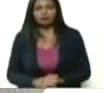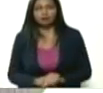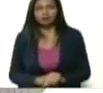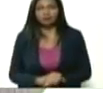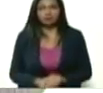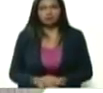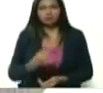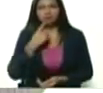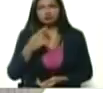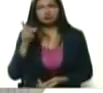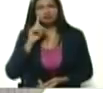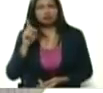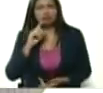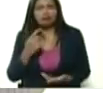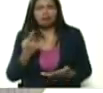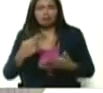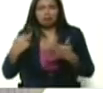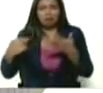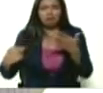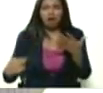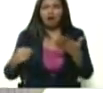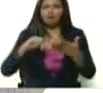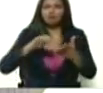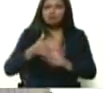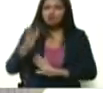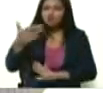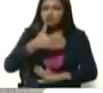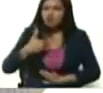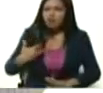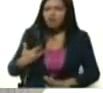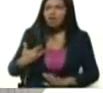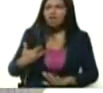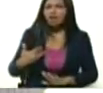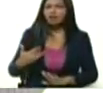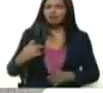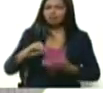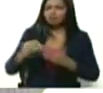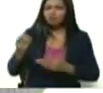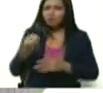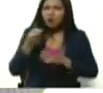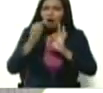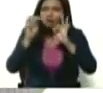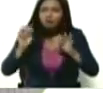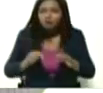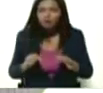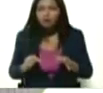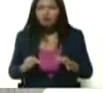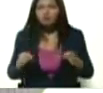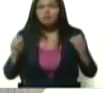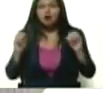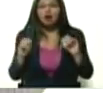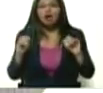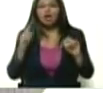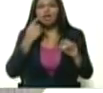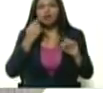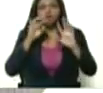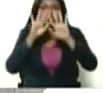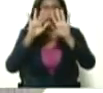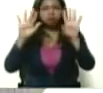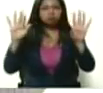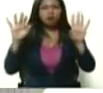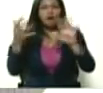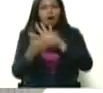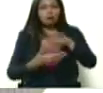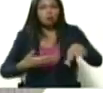infamias, bajo falsarias, que pretenden, bueno, tender una cortina de humo sobre la